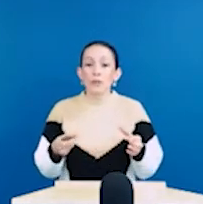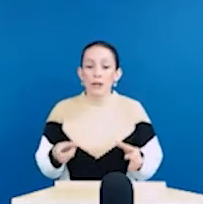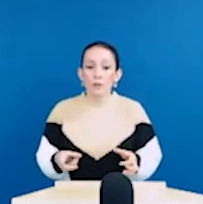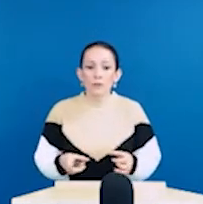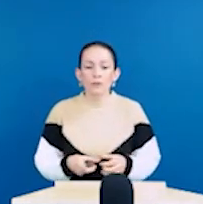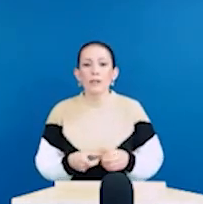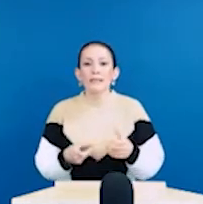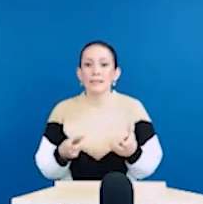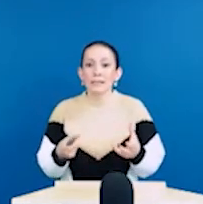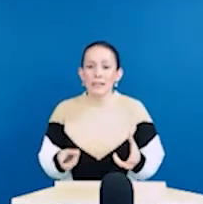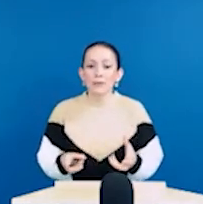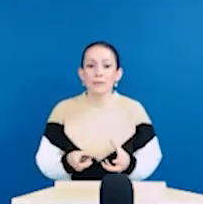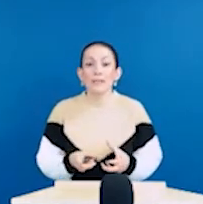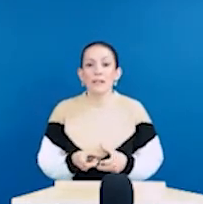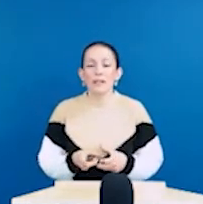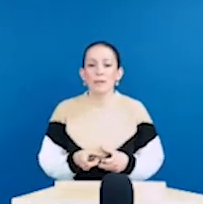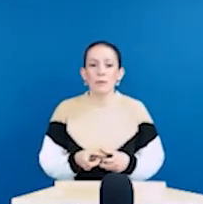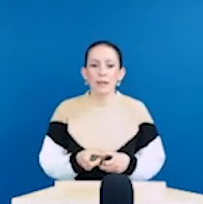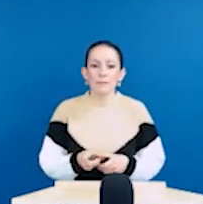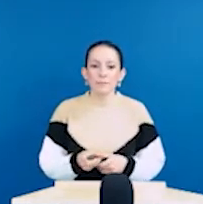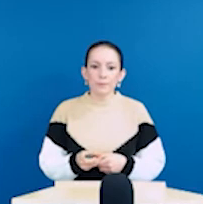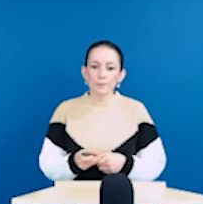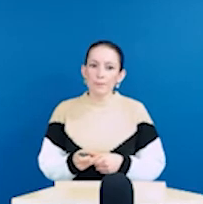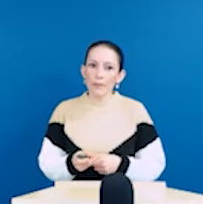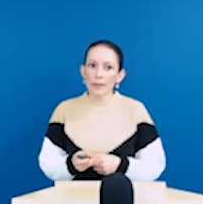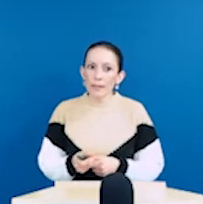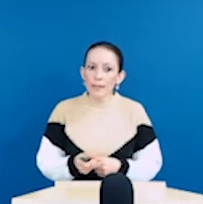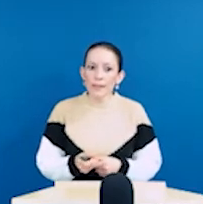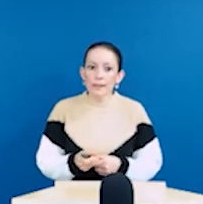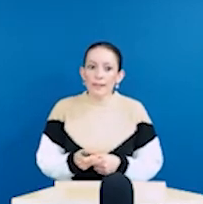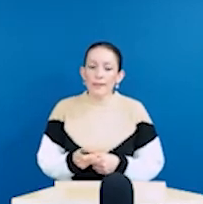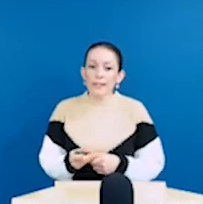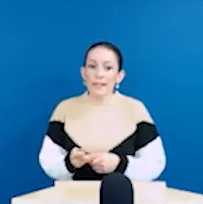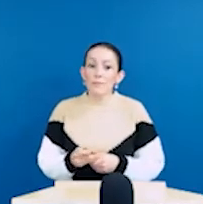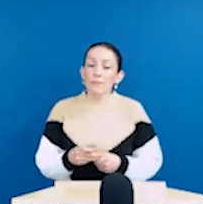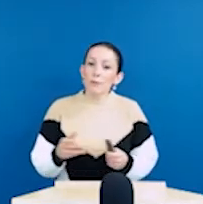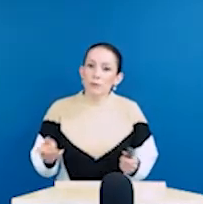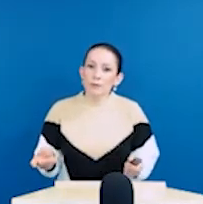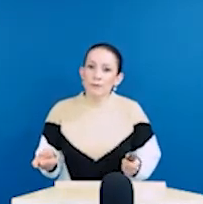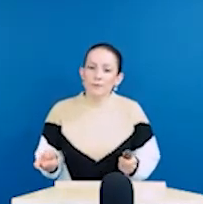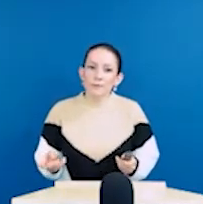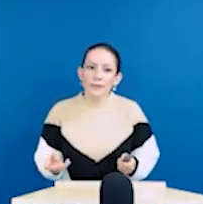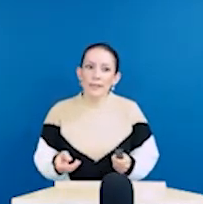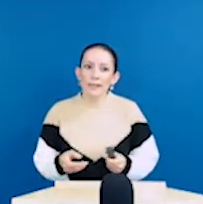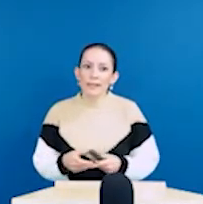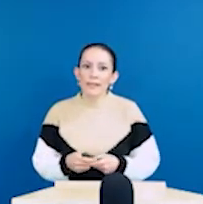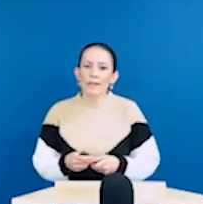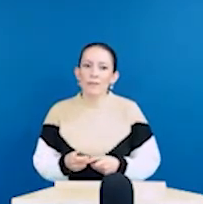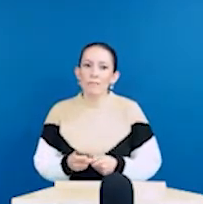son escuchados, son atendidos de manera individual y tienen un plus